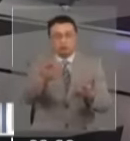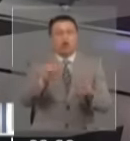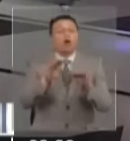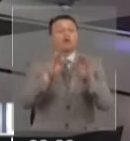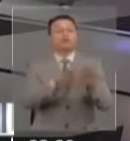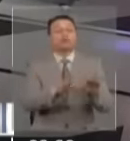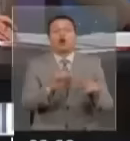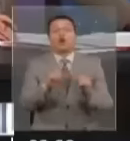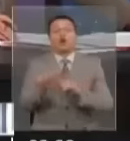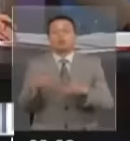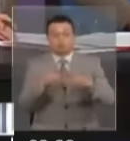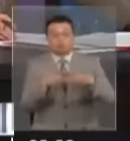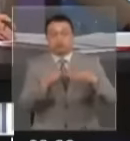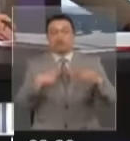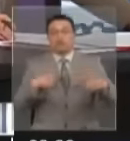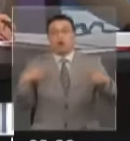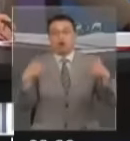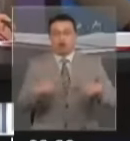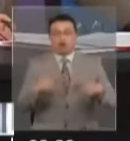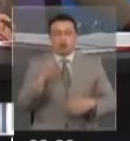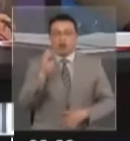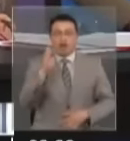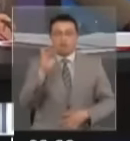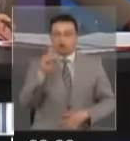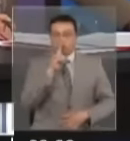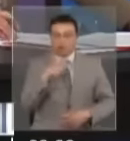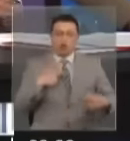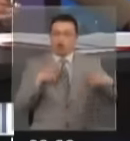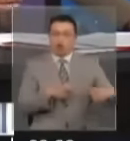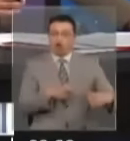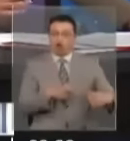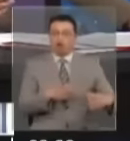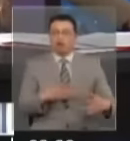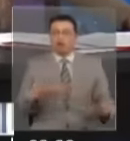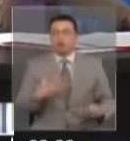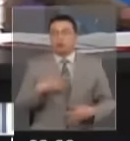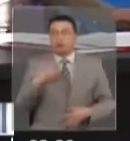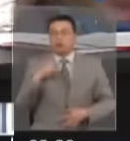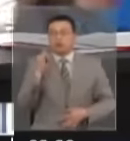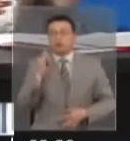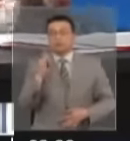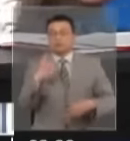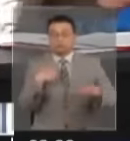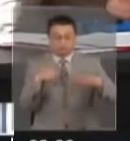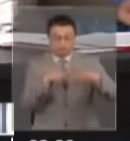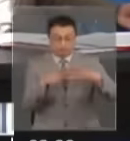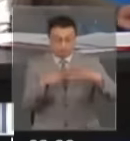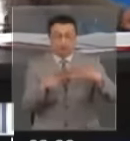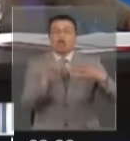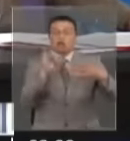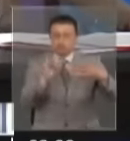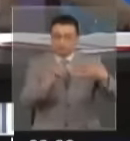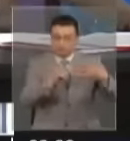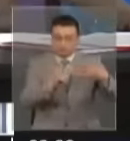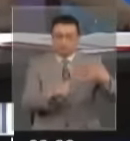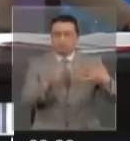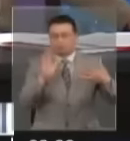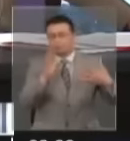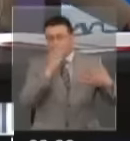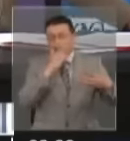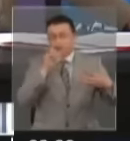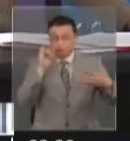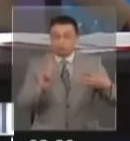contra del proyecto de aborto en 3 causales? No, yo estoy en contra. ¿Por qué? En contra, porque creo, en contra, pero sí por las 3 causales. Si hay peligro para la madre, para el